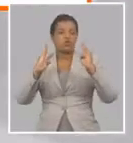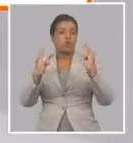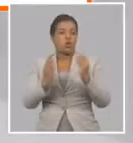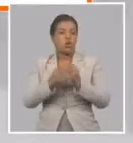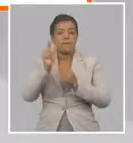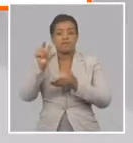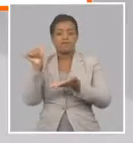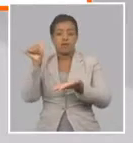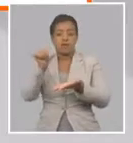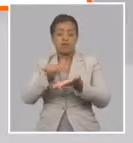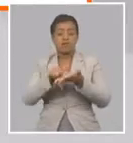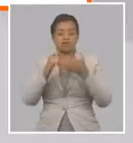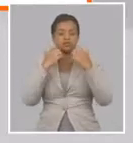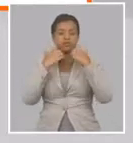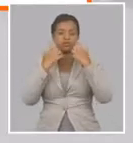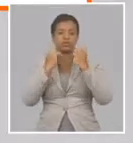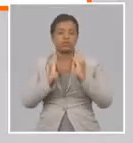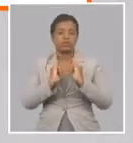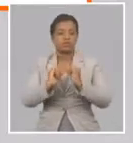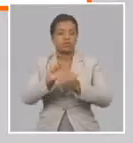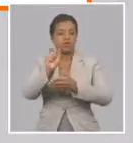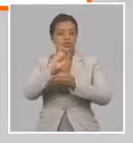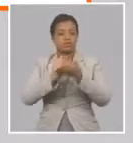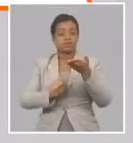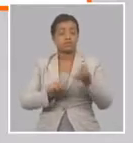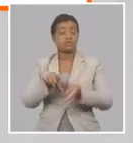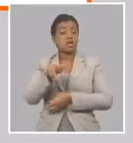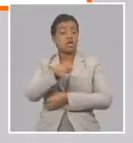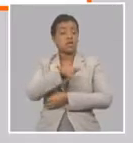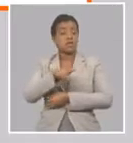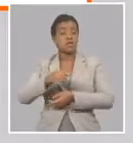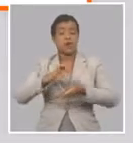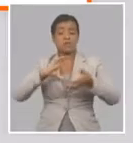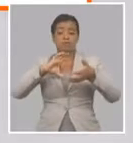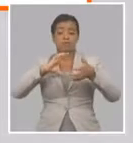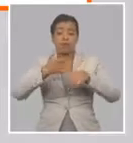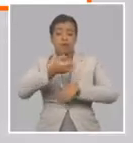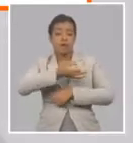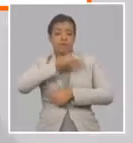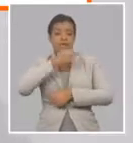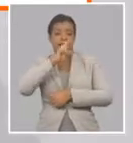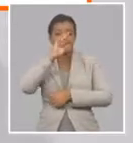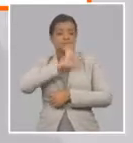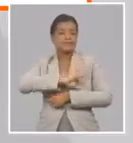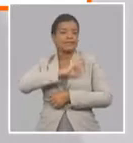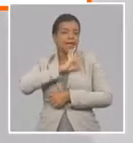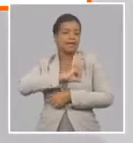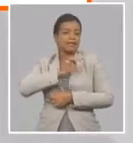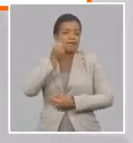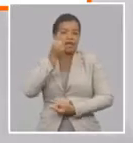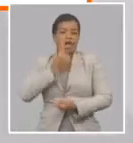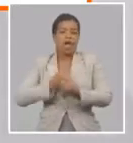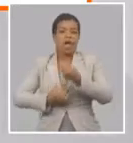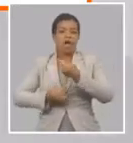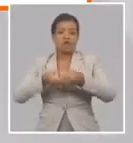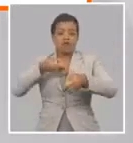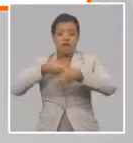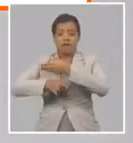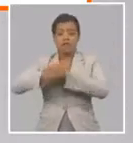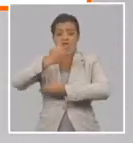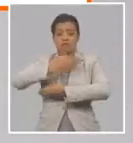en caso de que fuera necesario y a la vez también una manera de declarar su estado de salud a la entrada en la frontera país